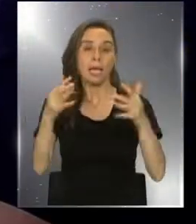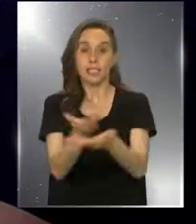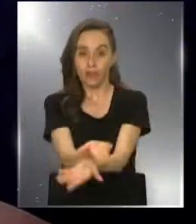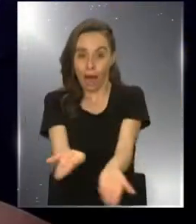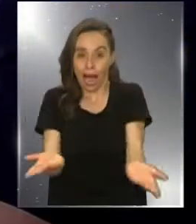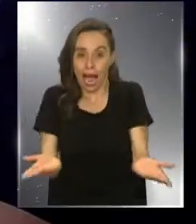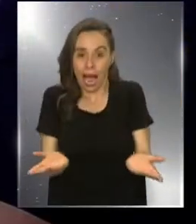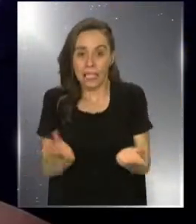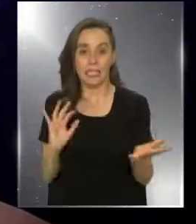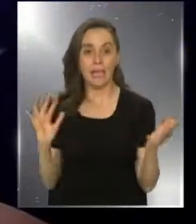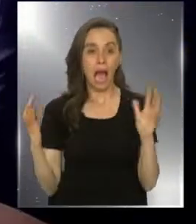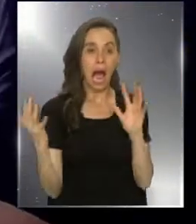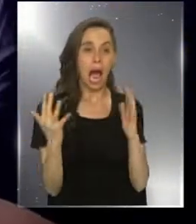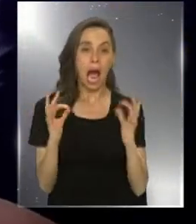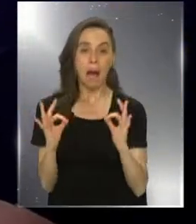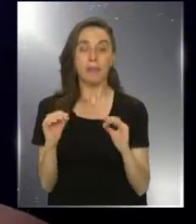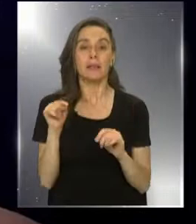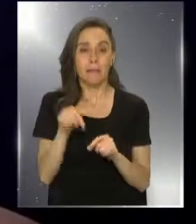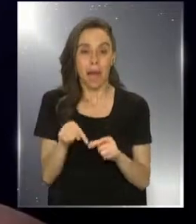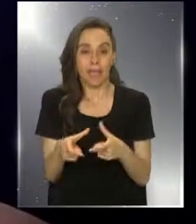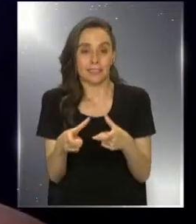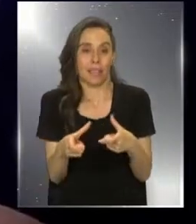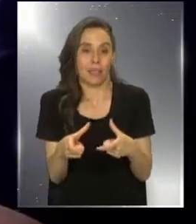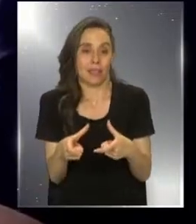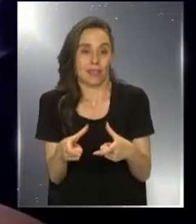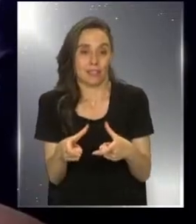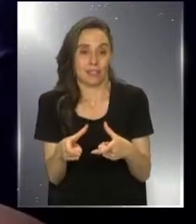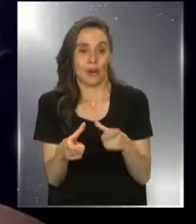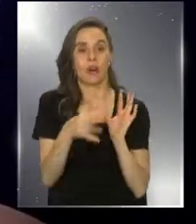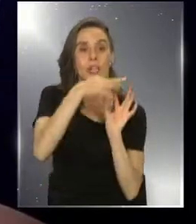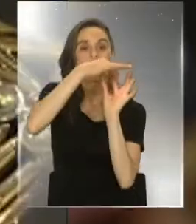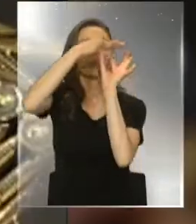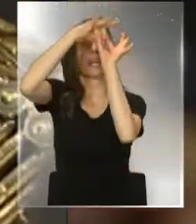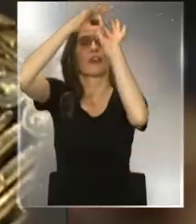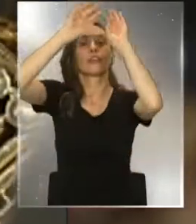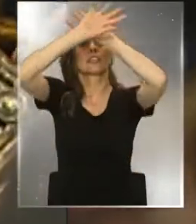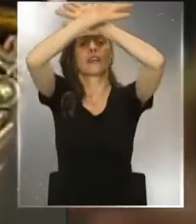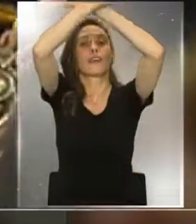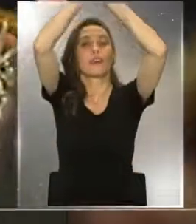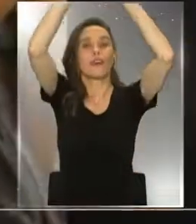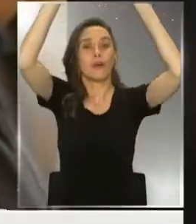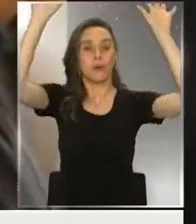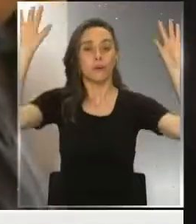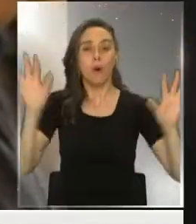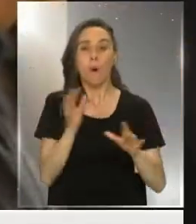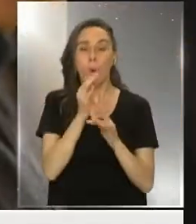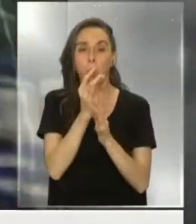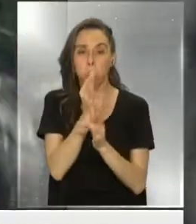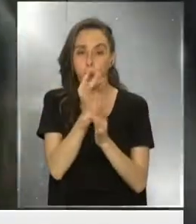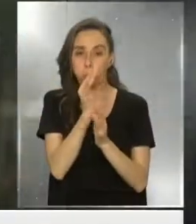como para crear el ambiente para esta obra, justamente que está conectada con el cosmos.